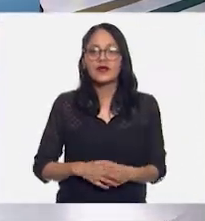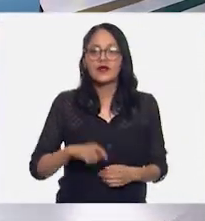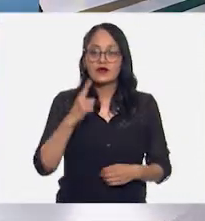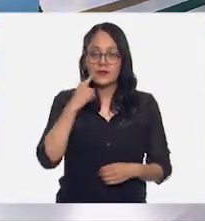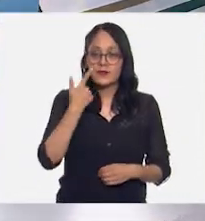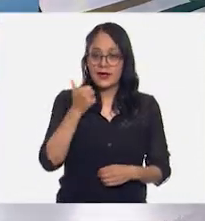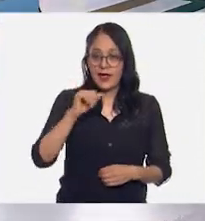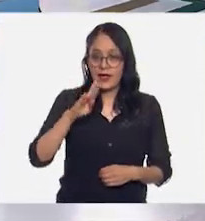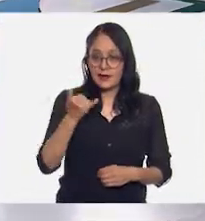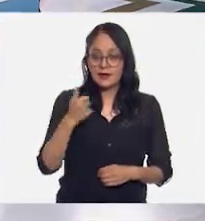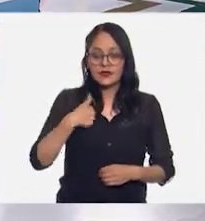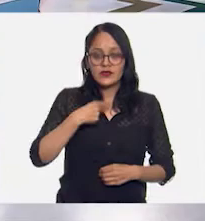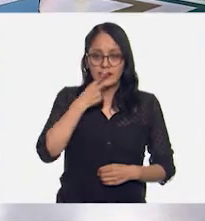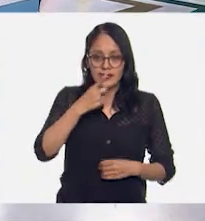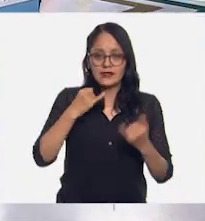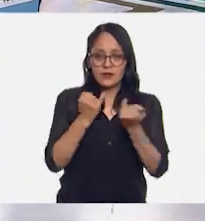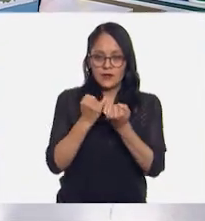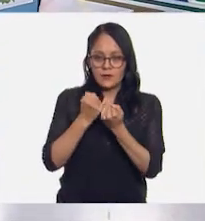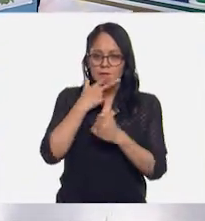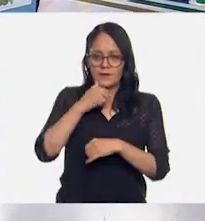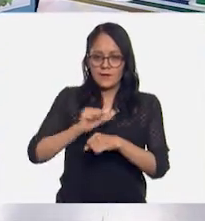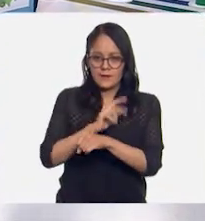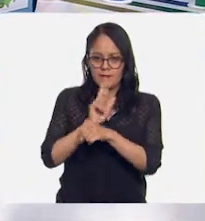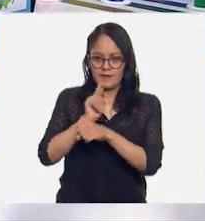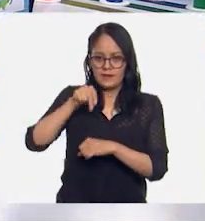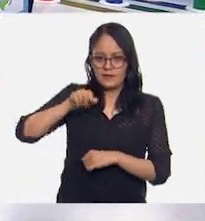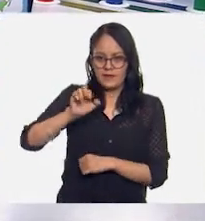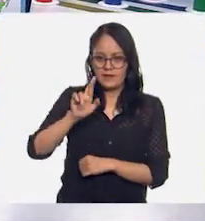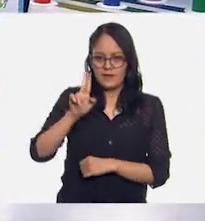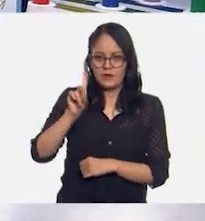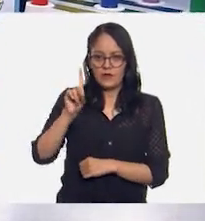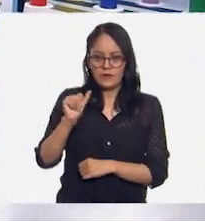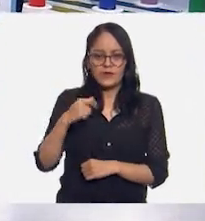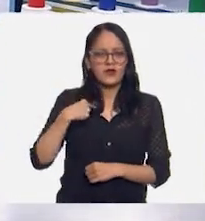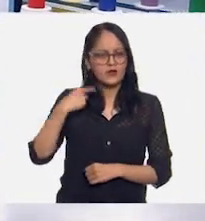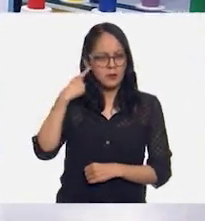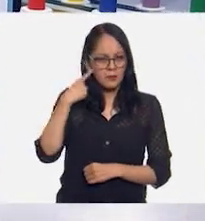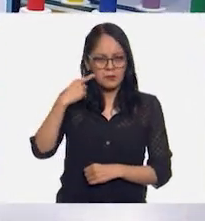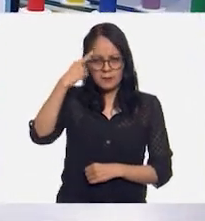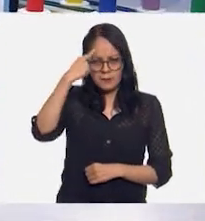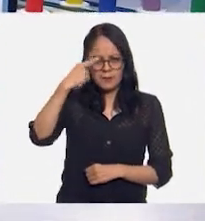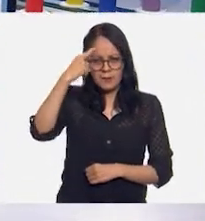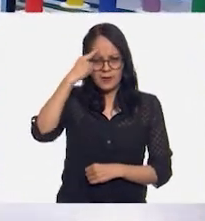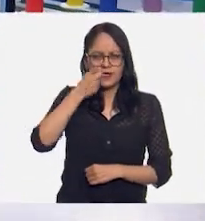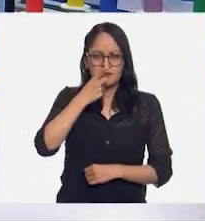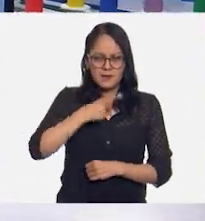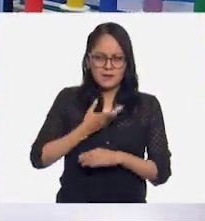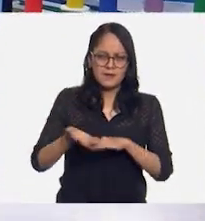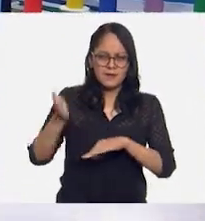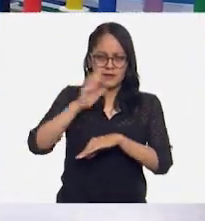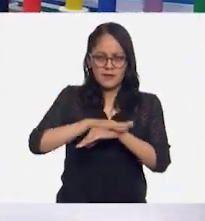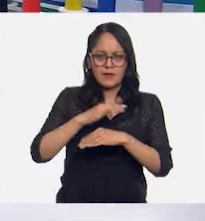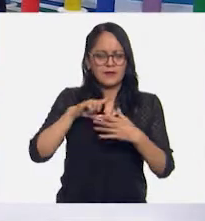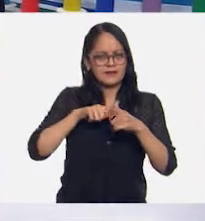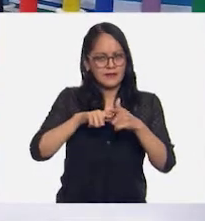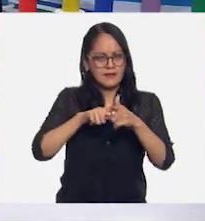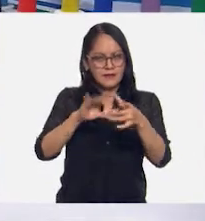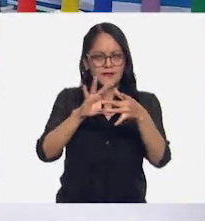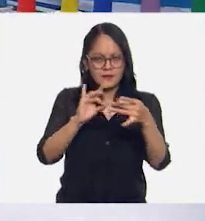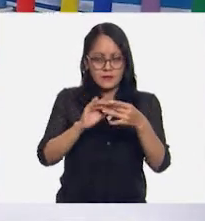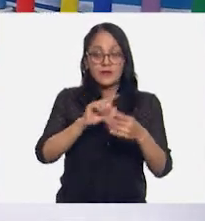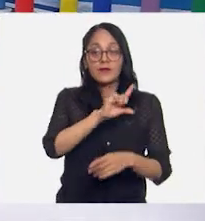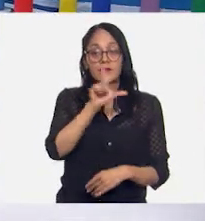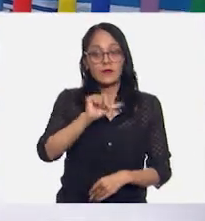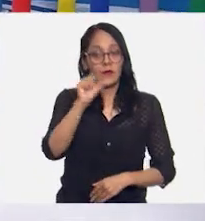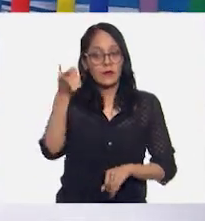que la voz del yo poético del poema Poesía de Neruda estuvo retumbando en mi interior durante todo ese día y los que continuaron. Luego, al día